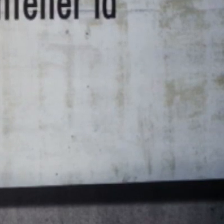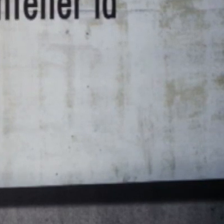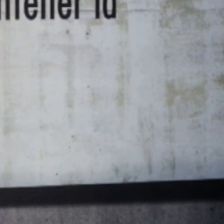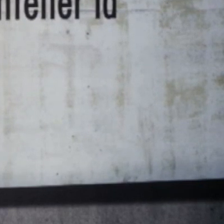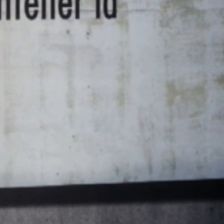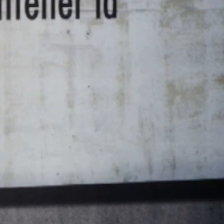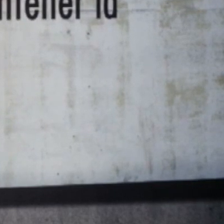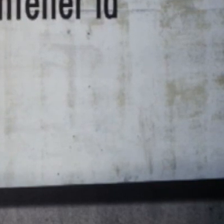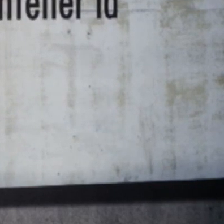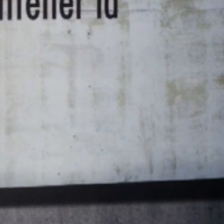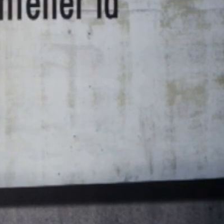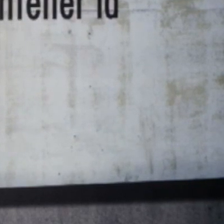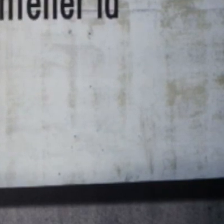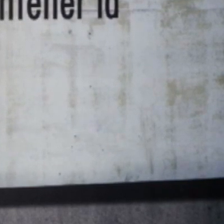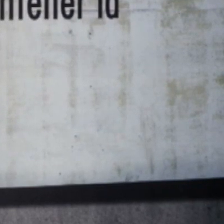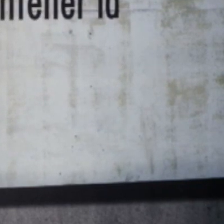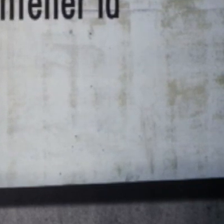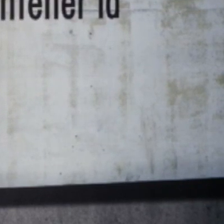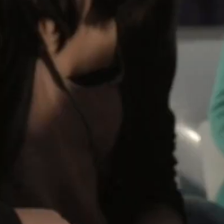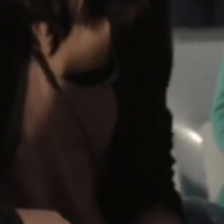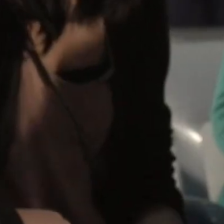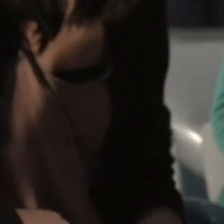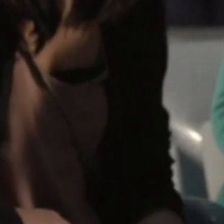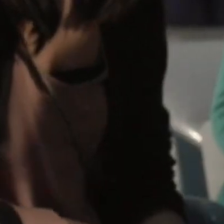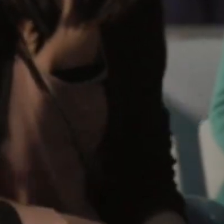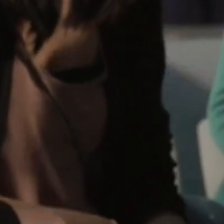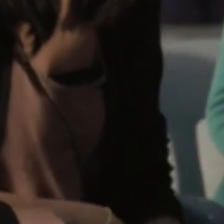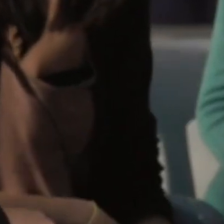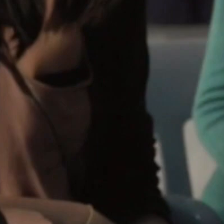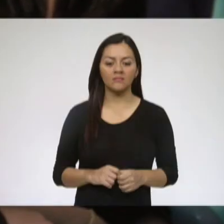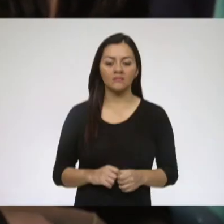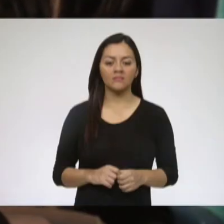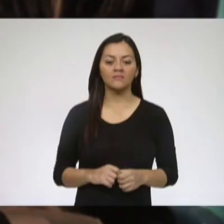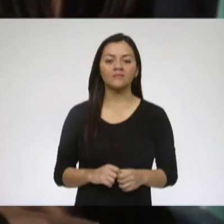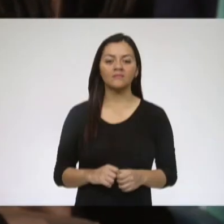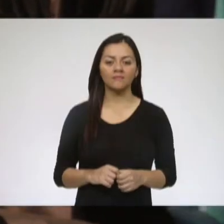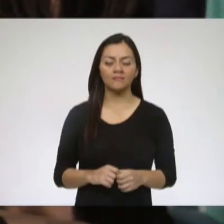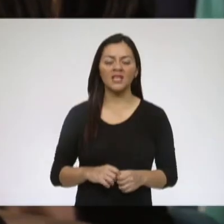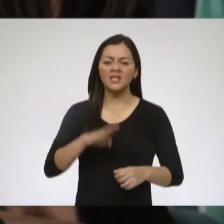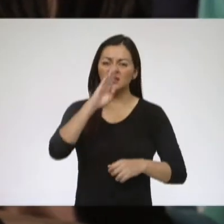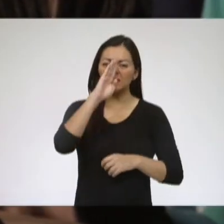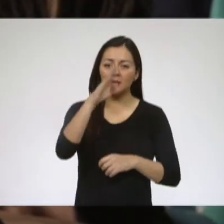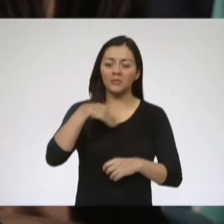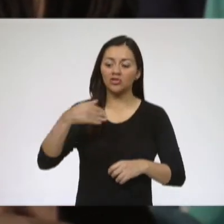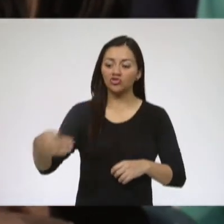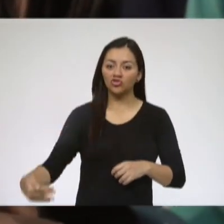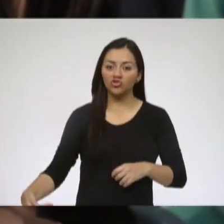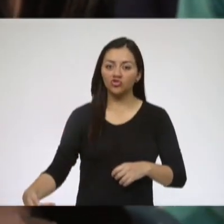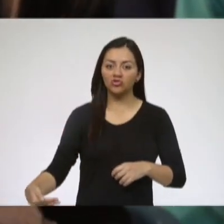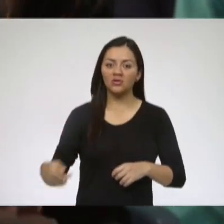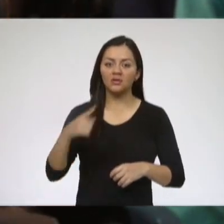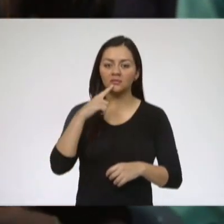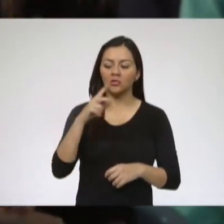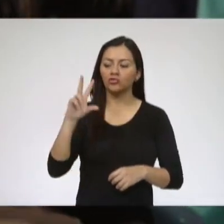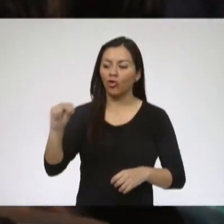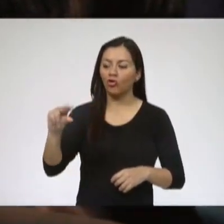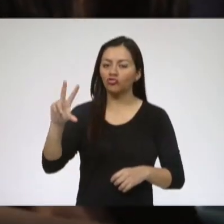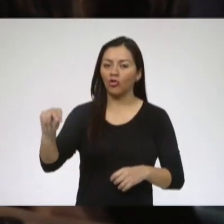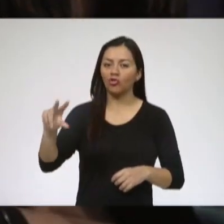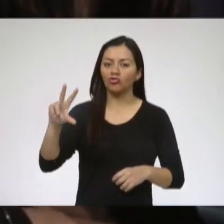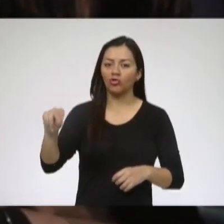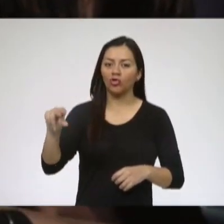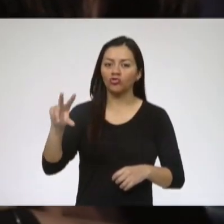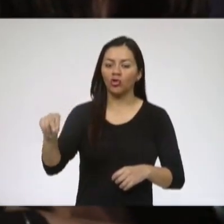Siempre te dicen, la palabra mágica del no y te hacen ser una